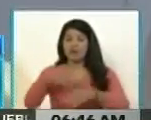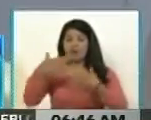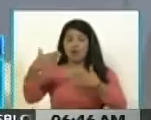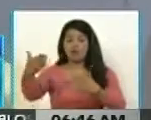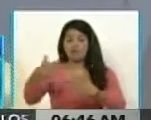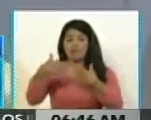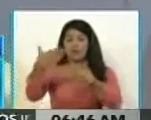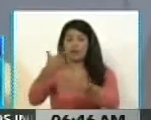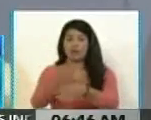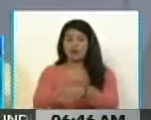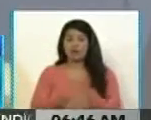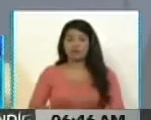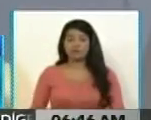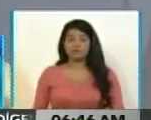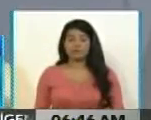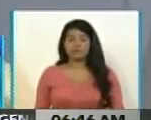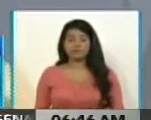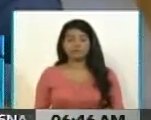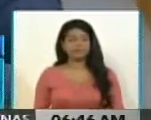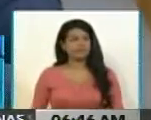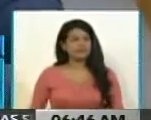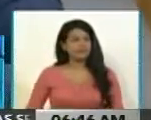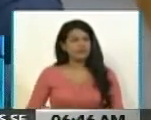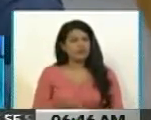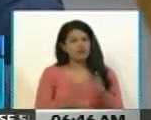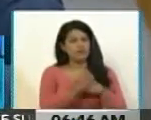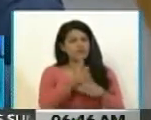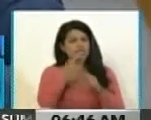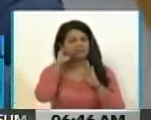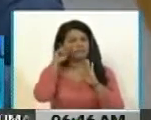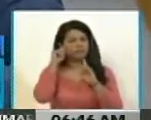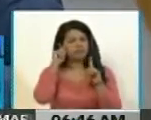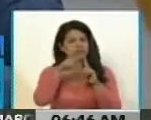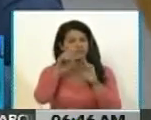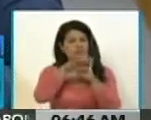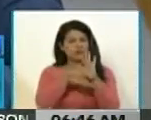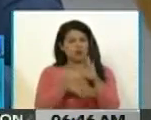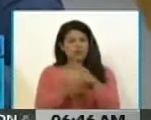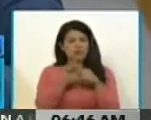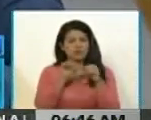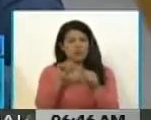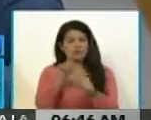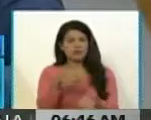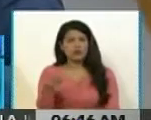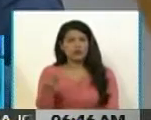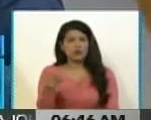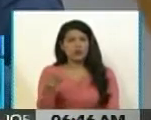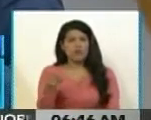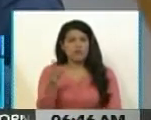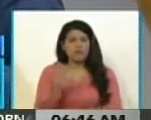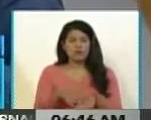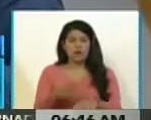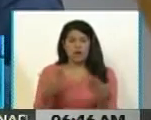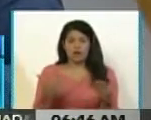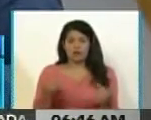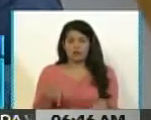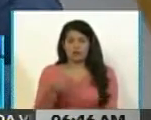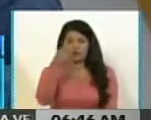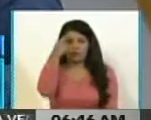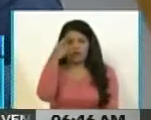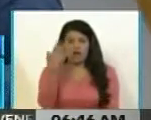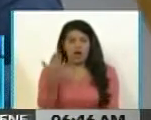siguientes. Y siguen presentes esas causas también, Esther, tomando en consideración que quienes